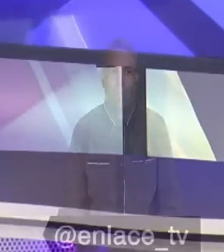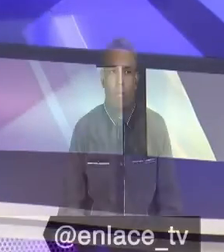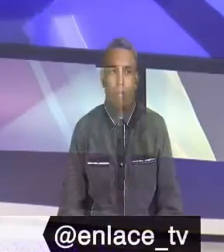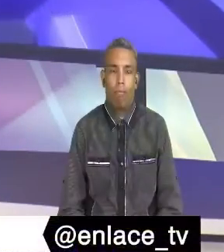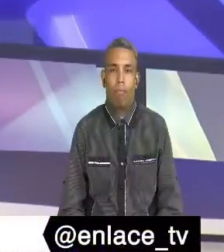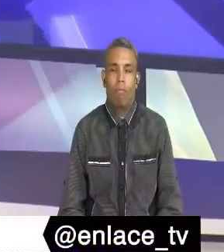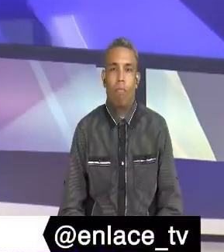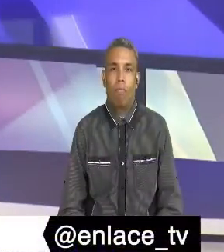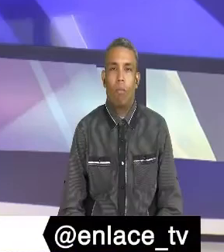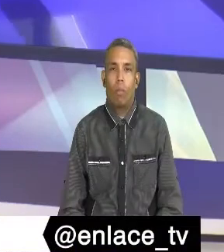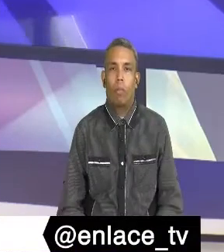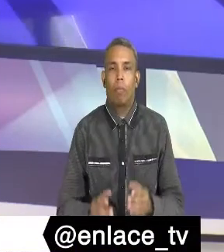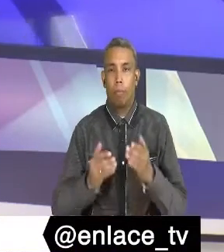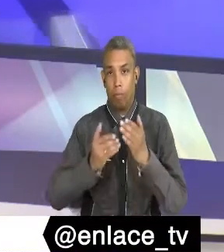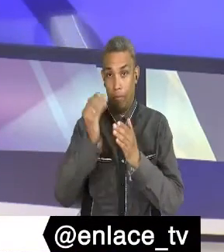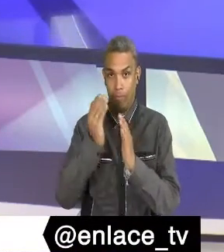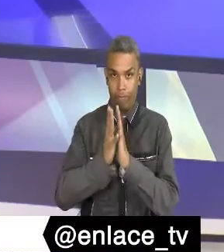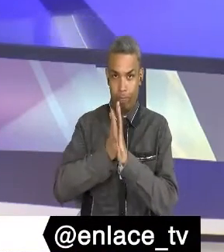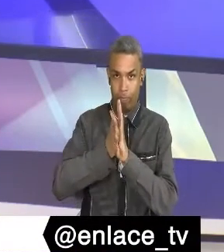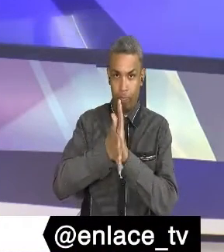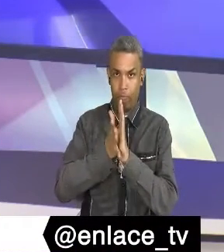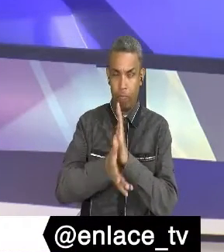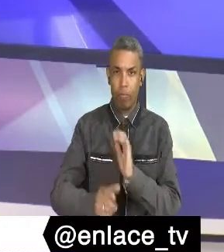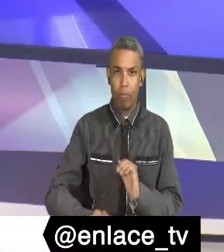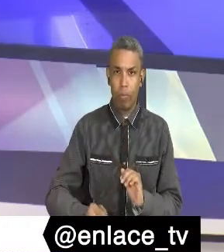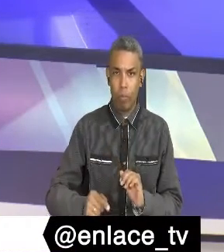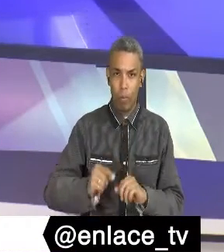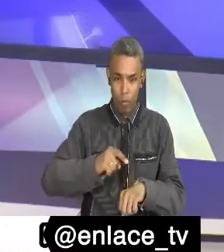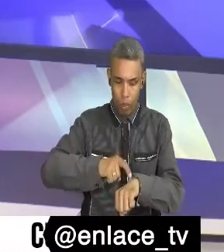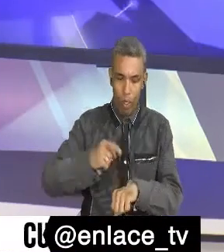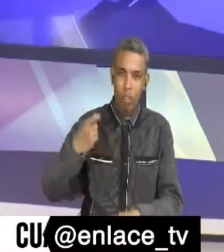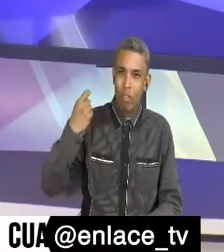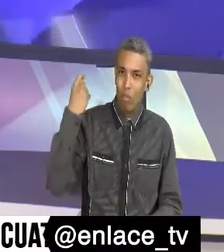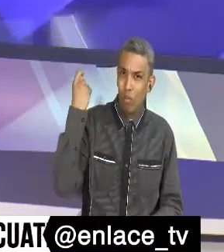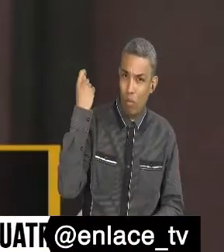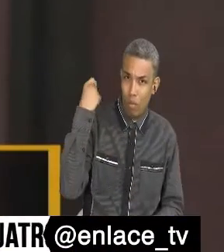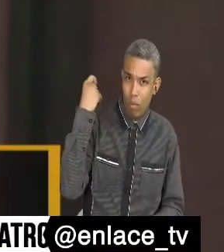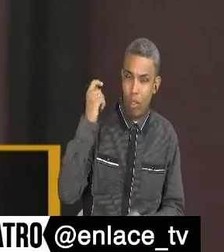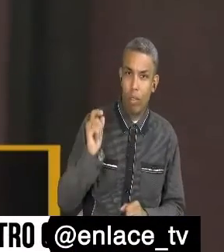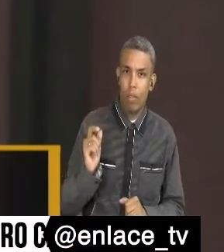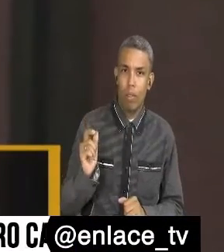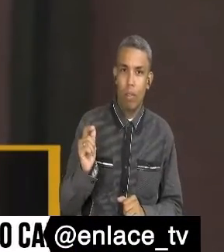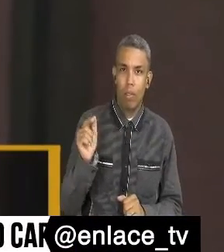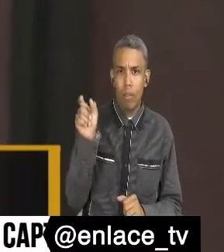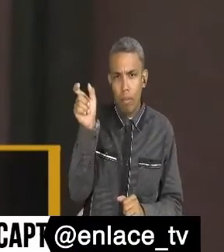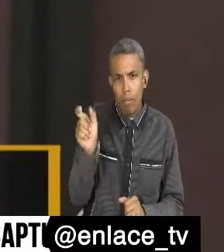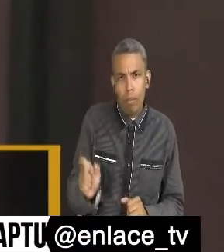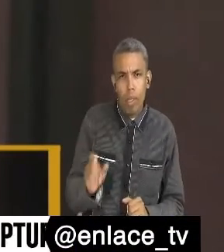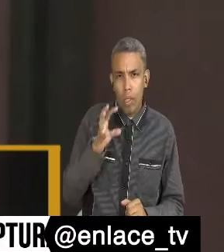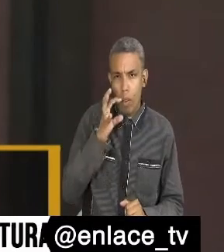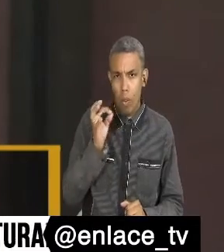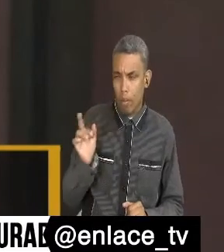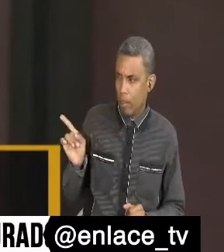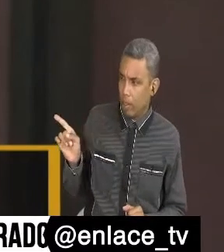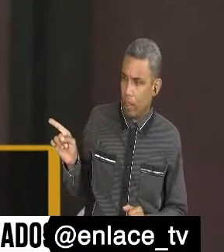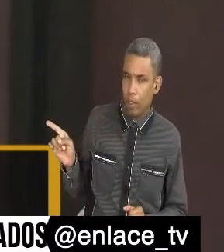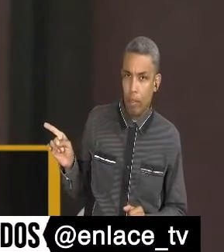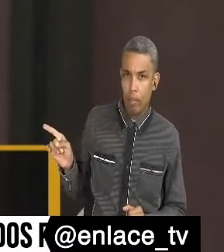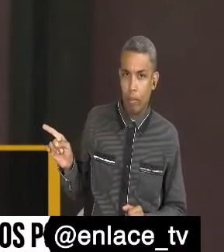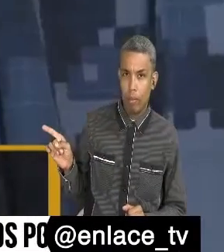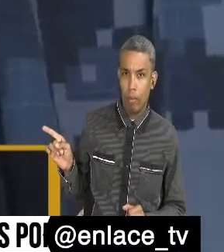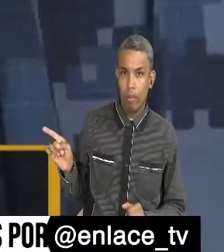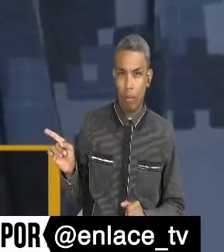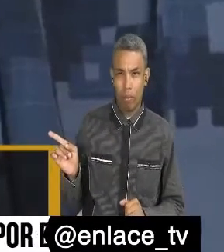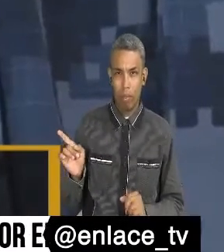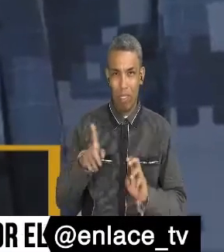Iniciamos con el desarrollo de nuestra información. Mucha atención, que en las últimas horas se conoció del suicidio de Feisal Rojas, quien era el director de la cárcel